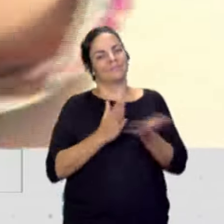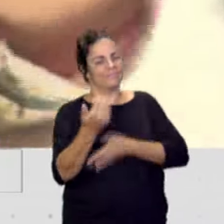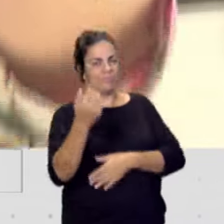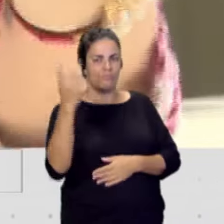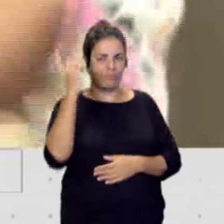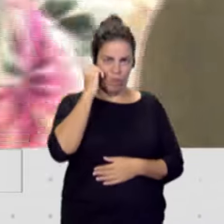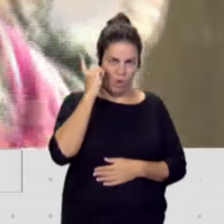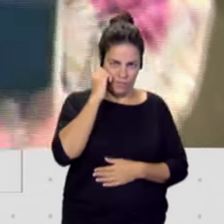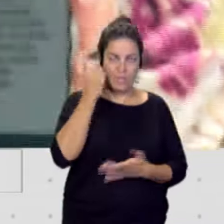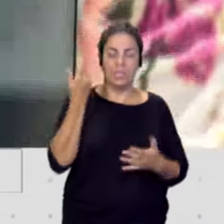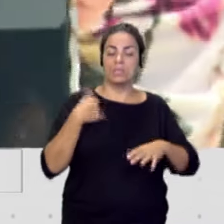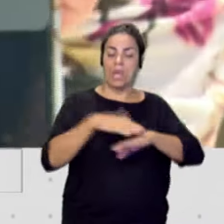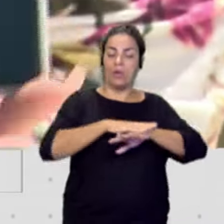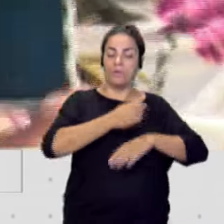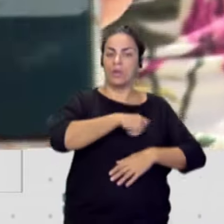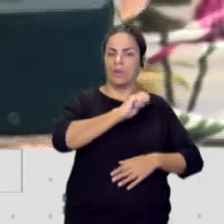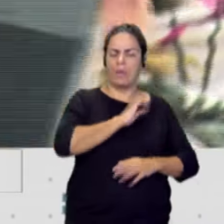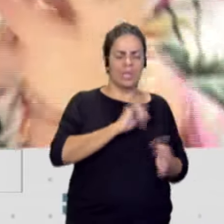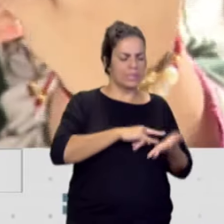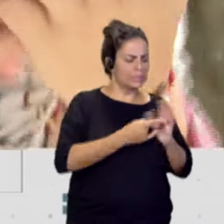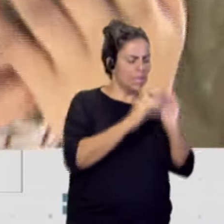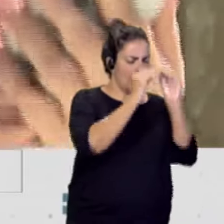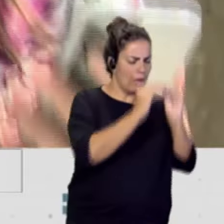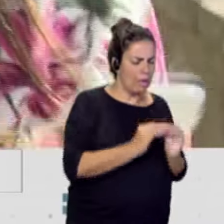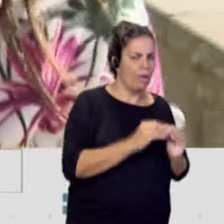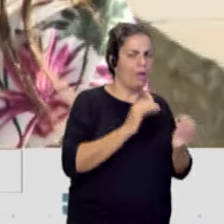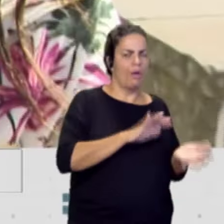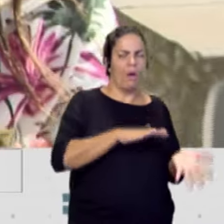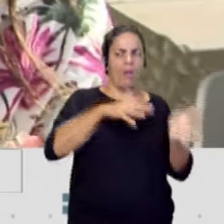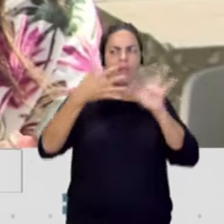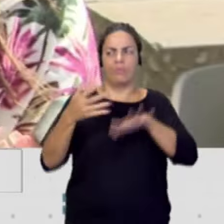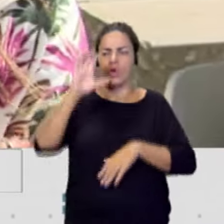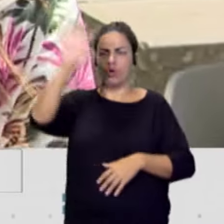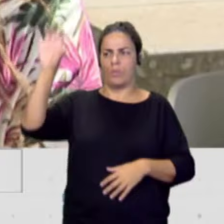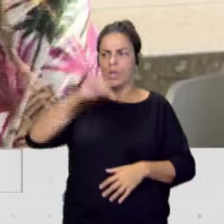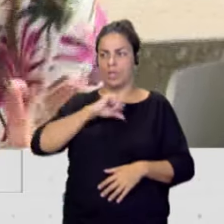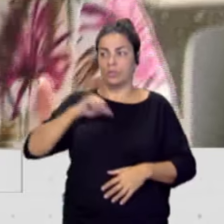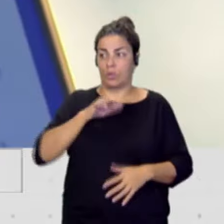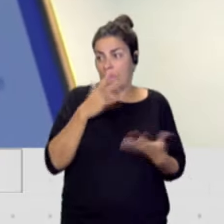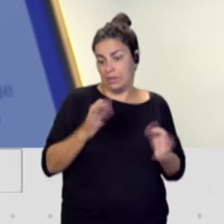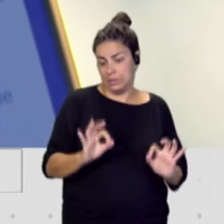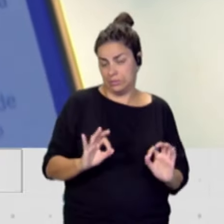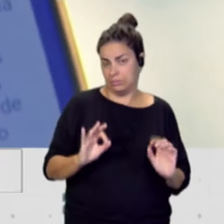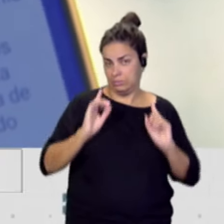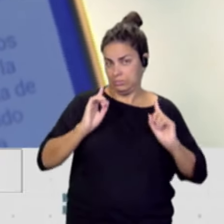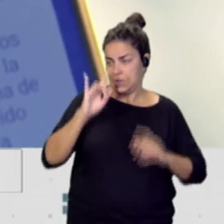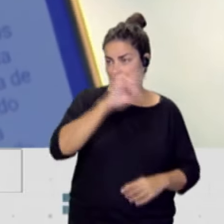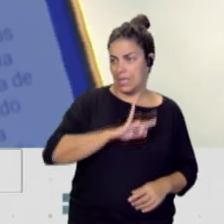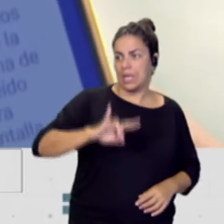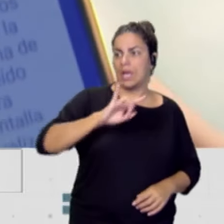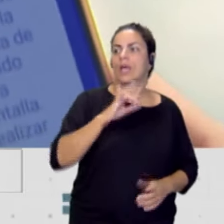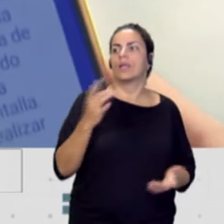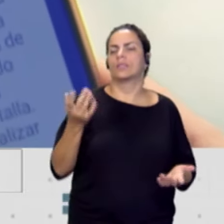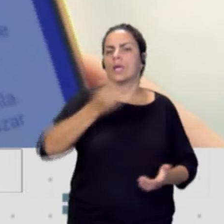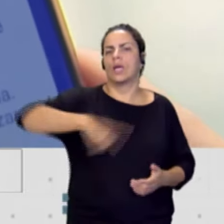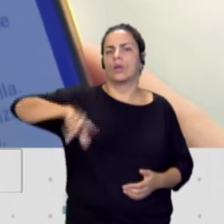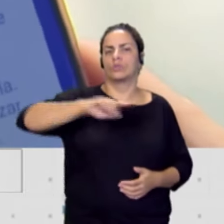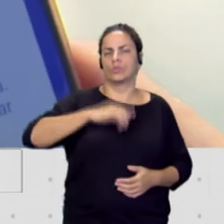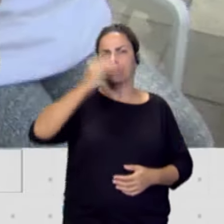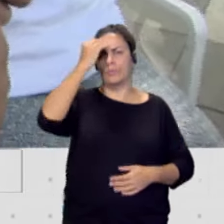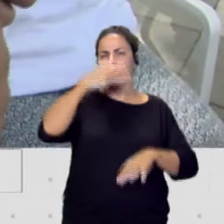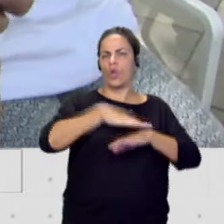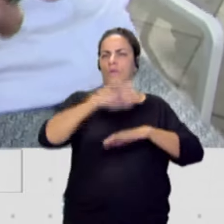España trabaja este sistema y lo transpone a las distintas comunidades autónomas, en este caso Canarias, que bueno, hemos entendido desde el Gobierno de Canarias